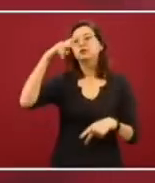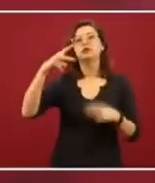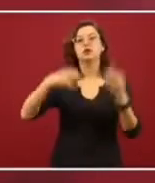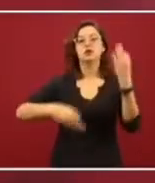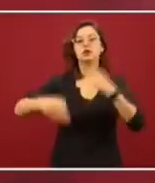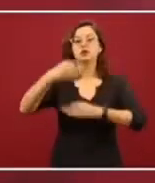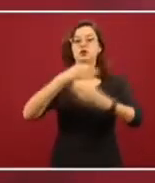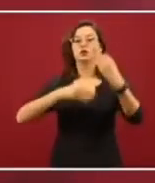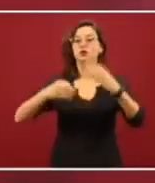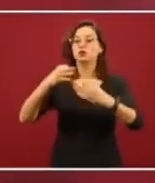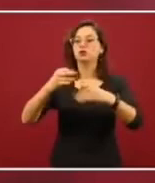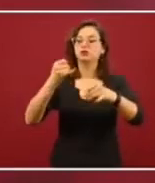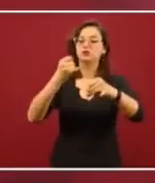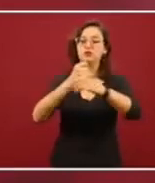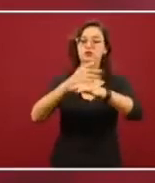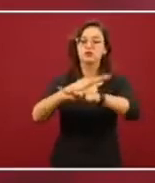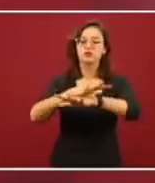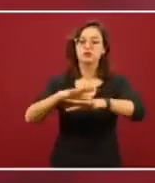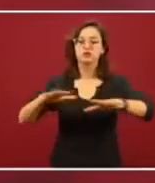informados